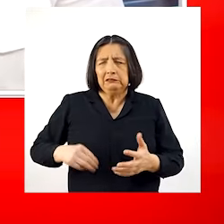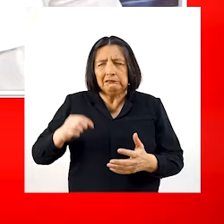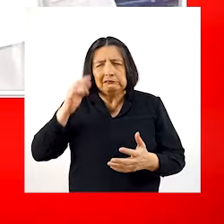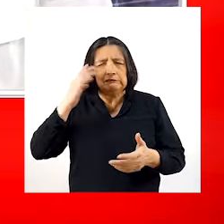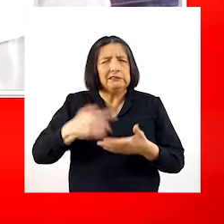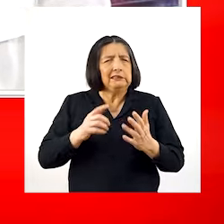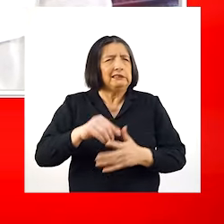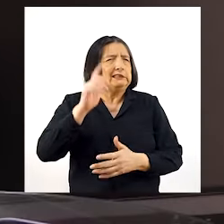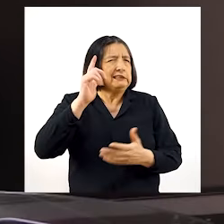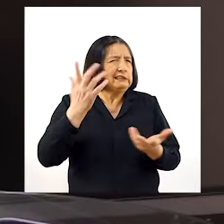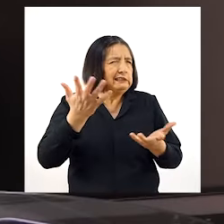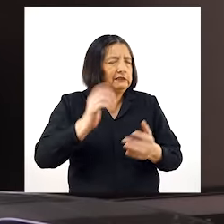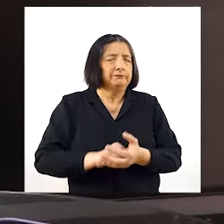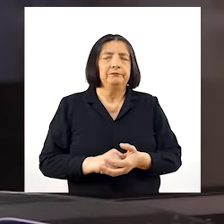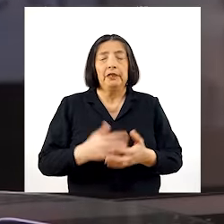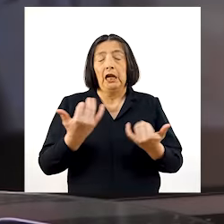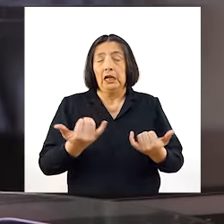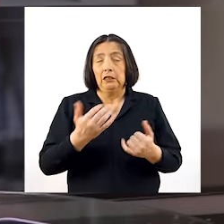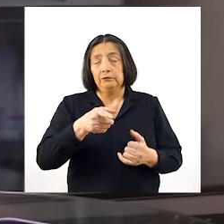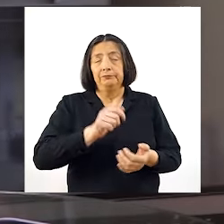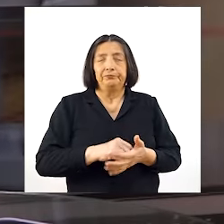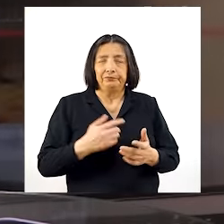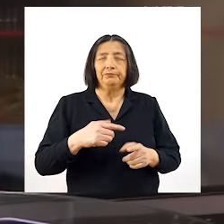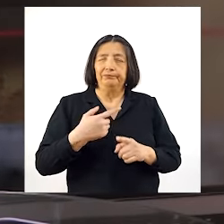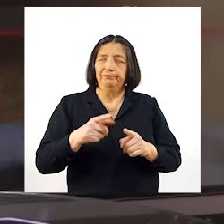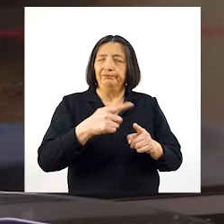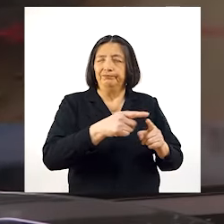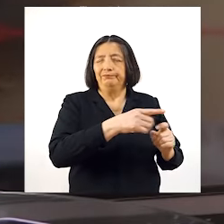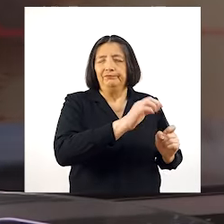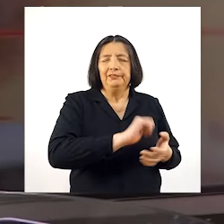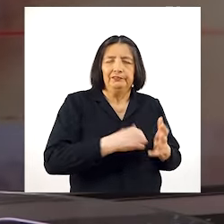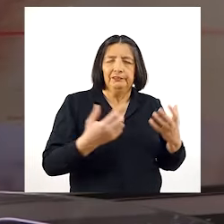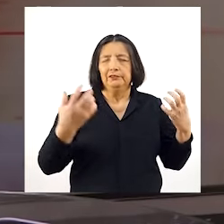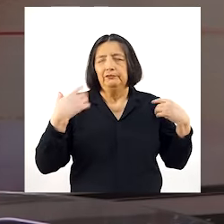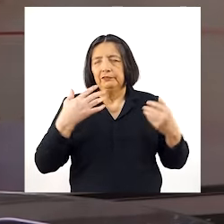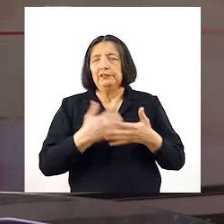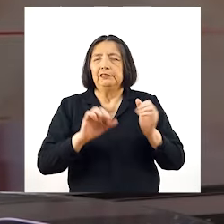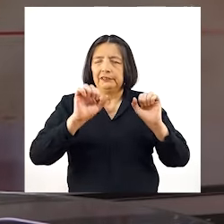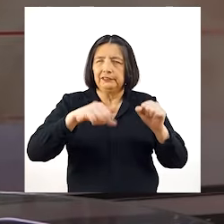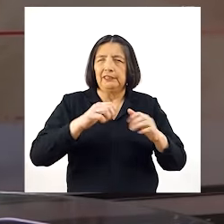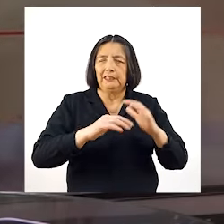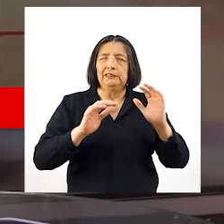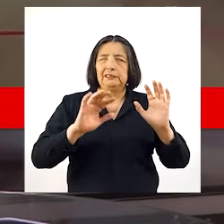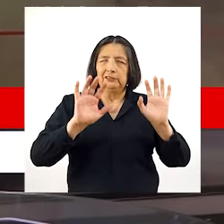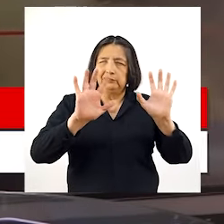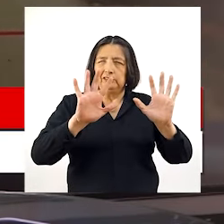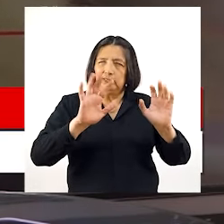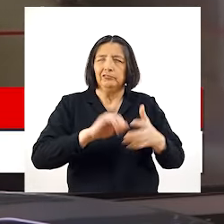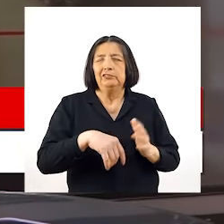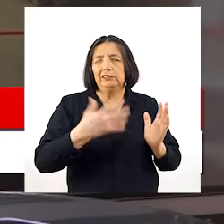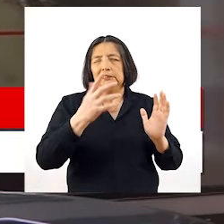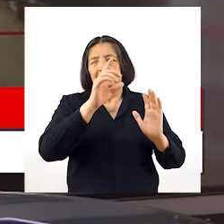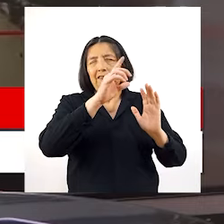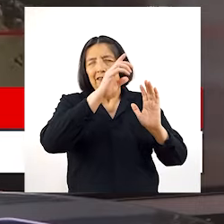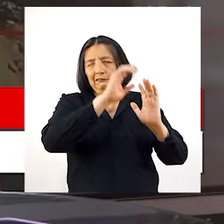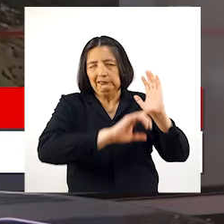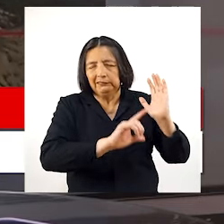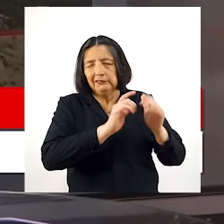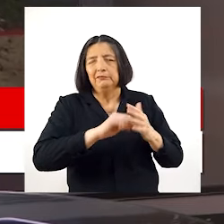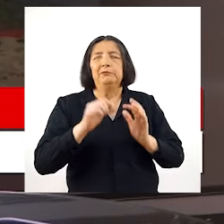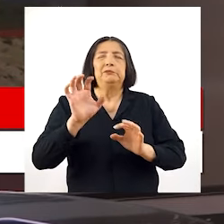liderar este ranking? En este caso particular y estas entidades que han estado en el top, como la que bien mencionas, hemos encontrado